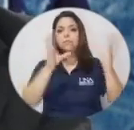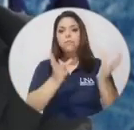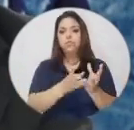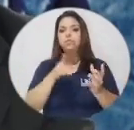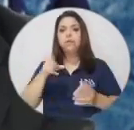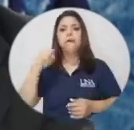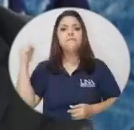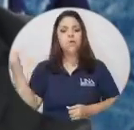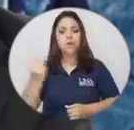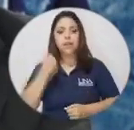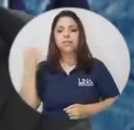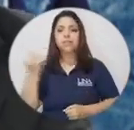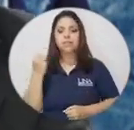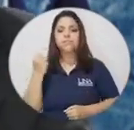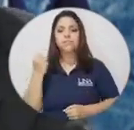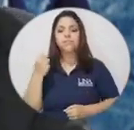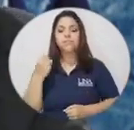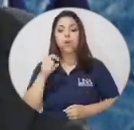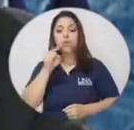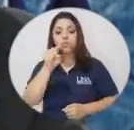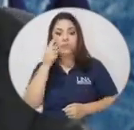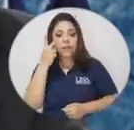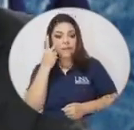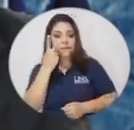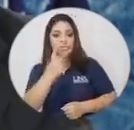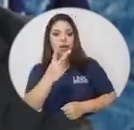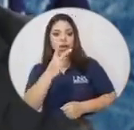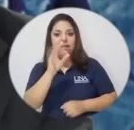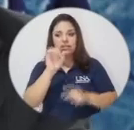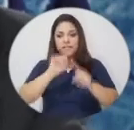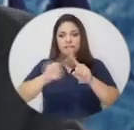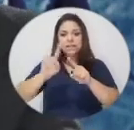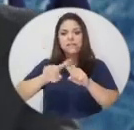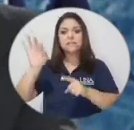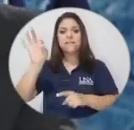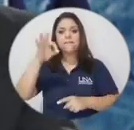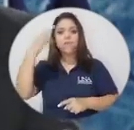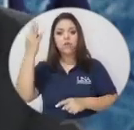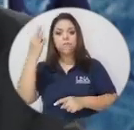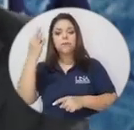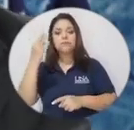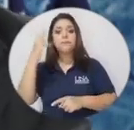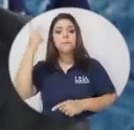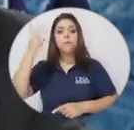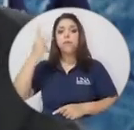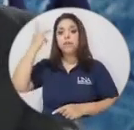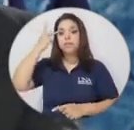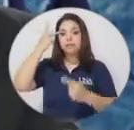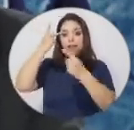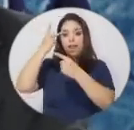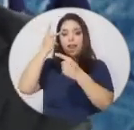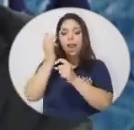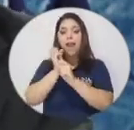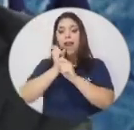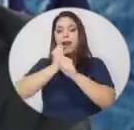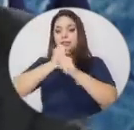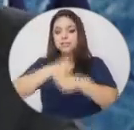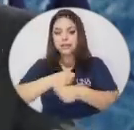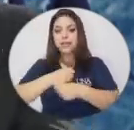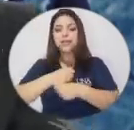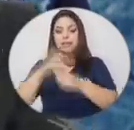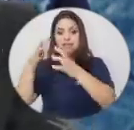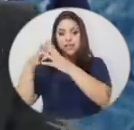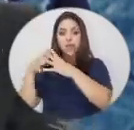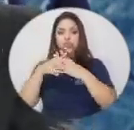mundo es fuertísima. Cuando uno ve formas de hacer política en los Estados Unidos y uno empieza a ver cómo esas formas de hacer